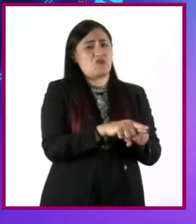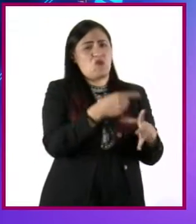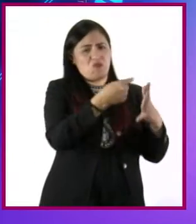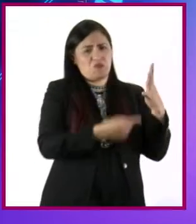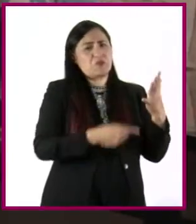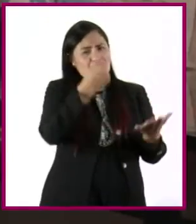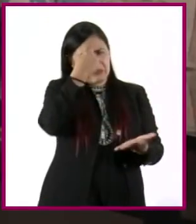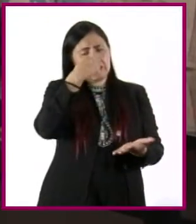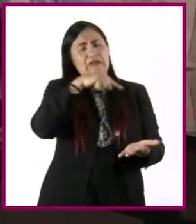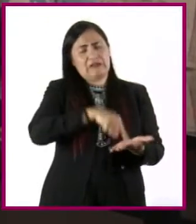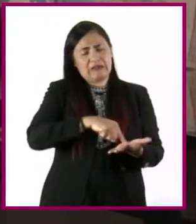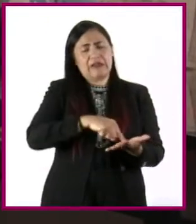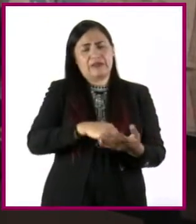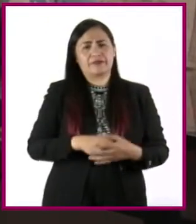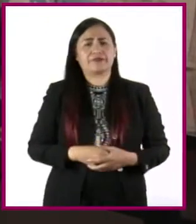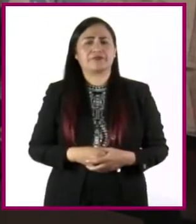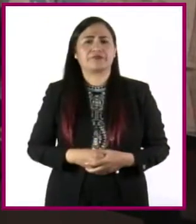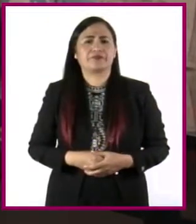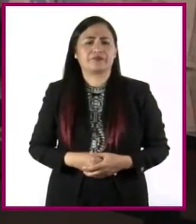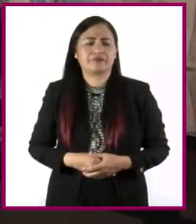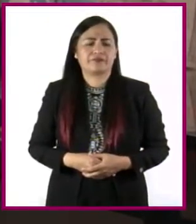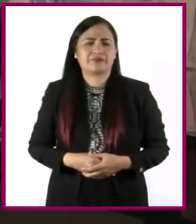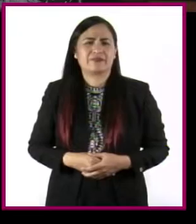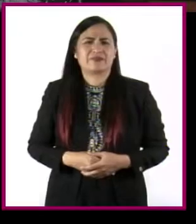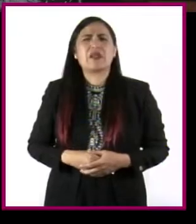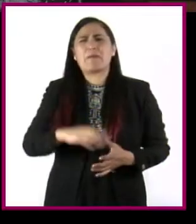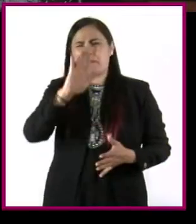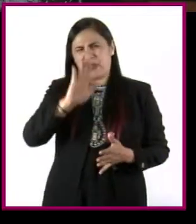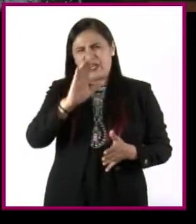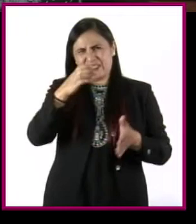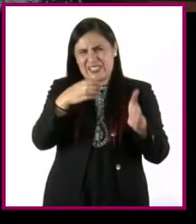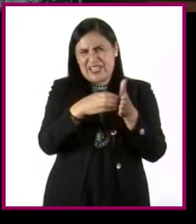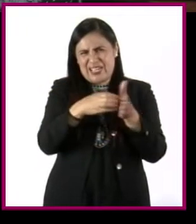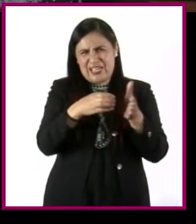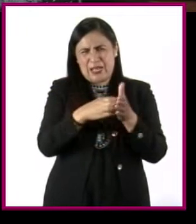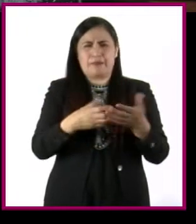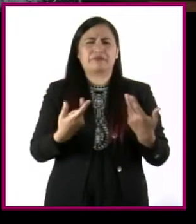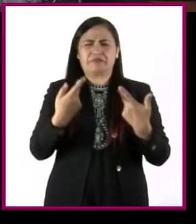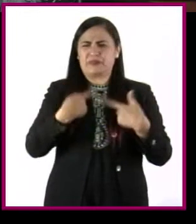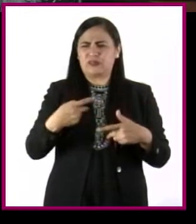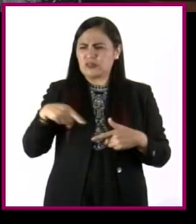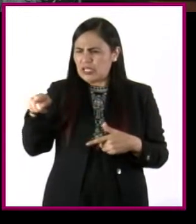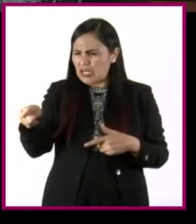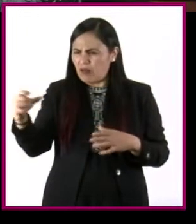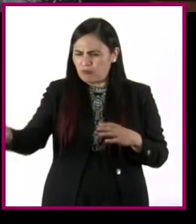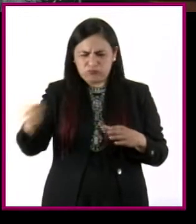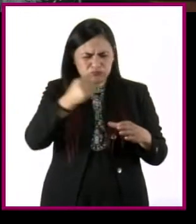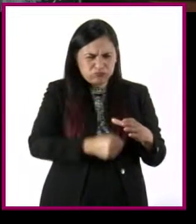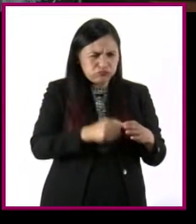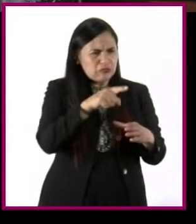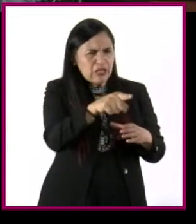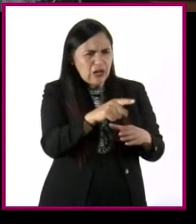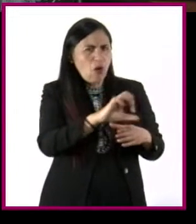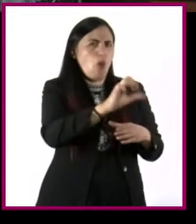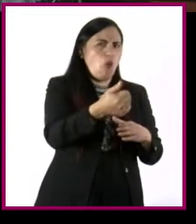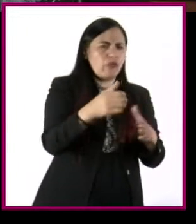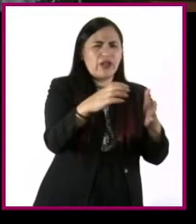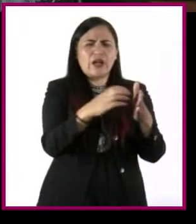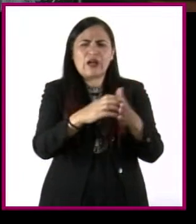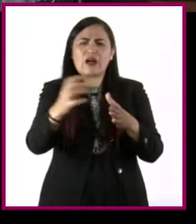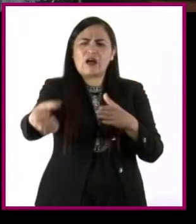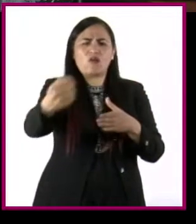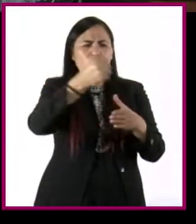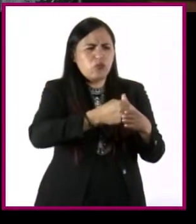grupo determinado. Algo así como lo que Citla llamó cajas. Tendemos a meter en cajas a las personas de acuerdo a lo que creemos de